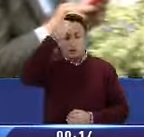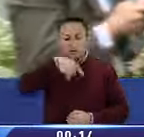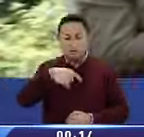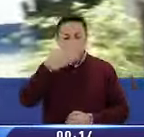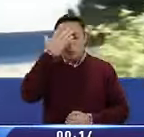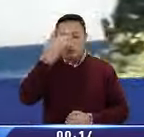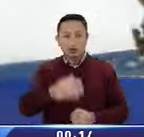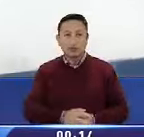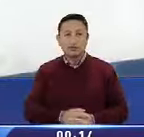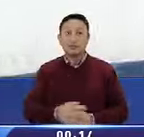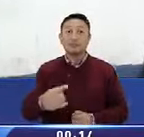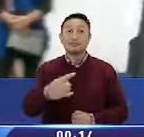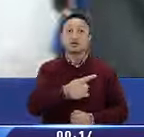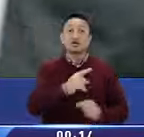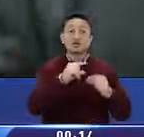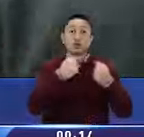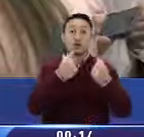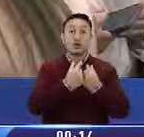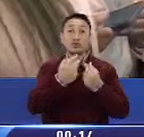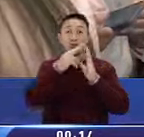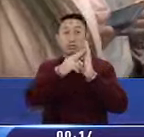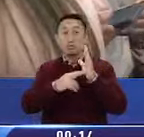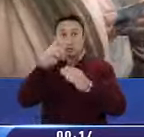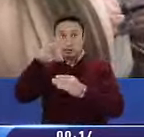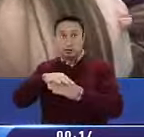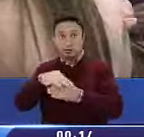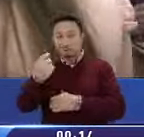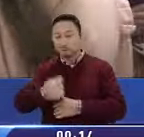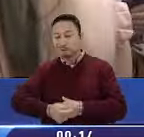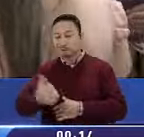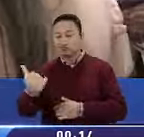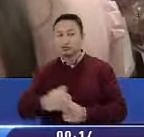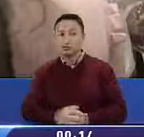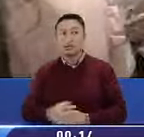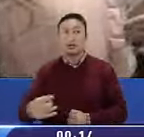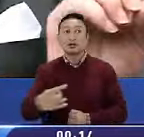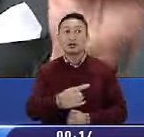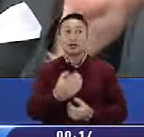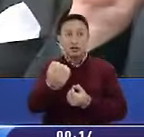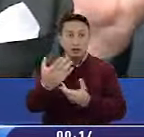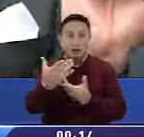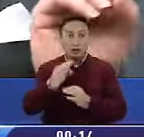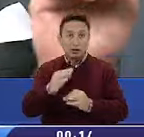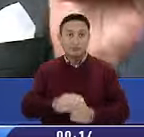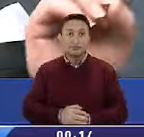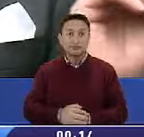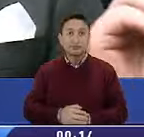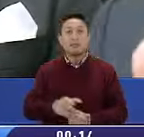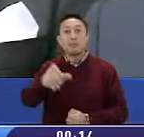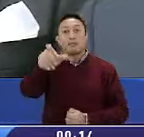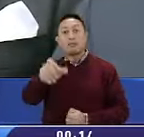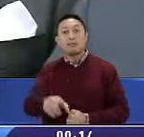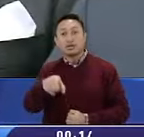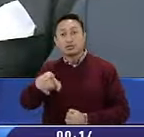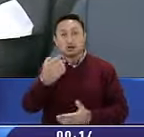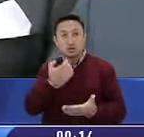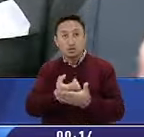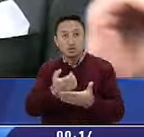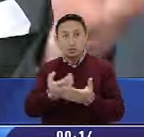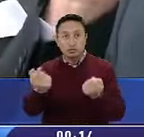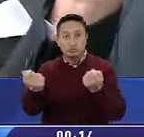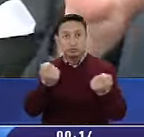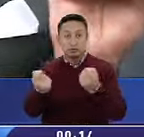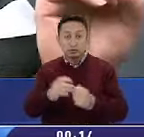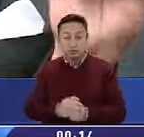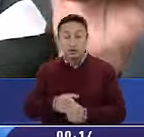quien eliminó al movimiento del registro electoral por precisamente no presentar ese informe. El responsable del manejo económico y